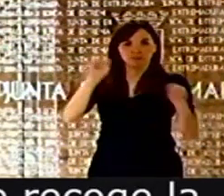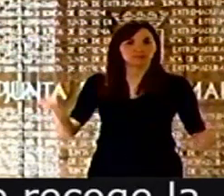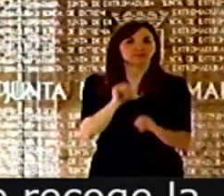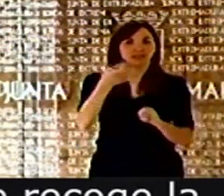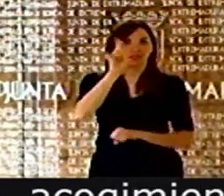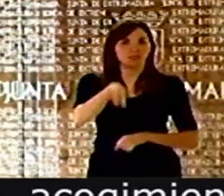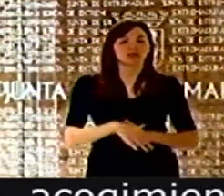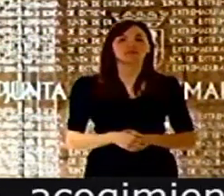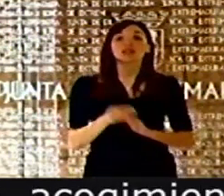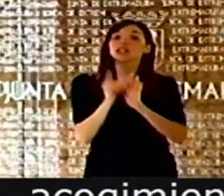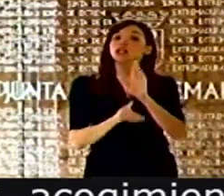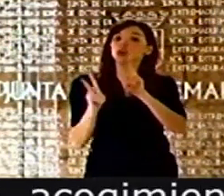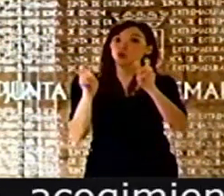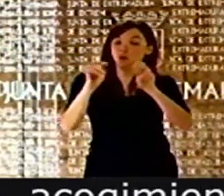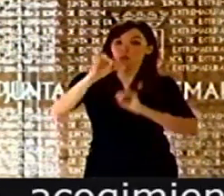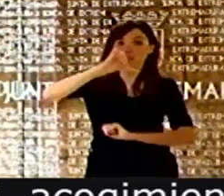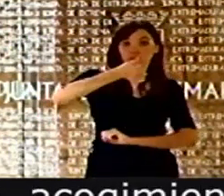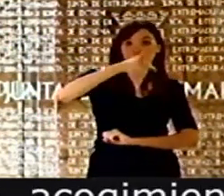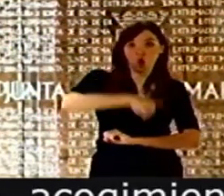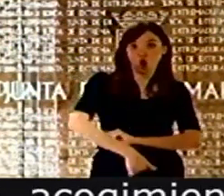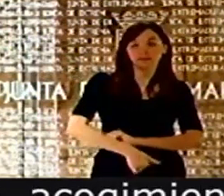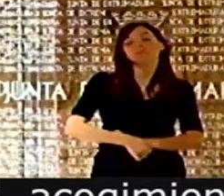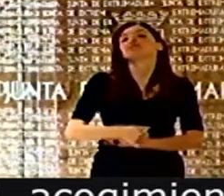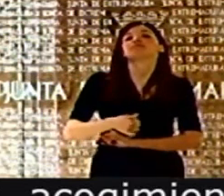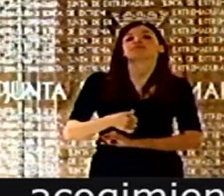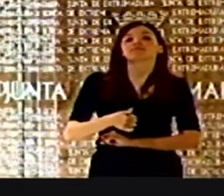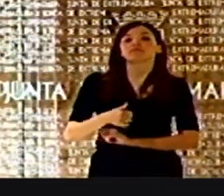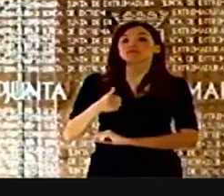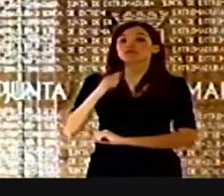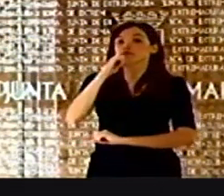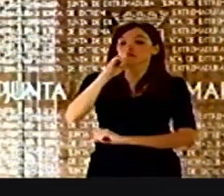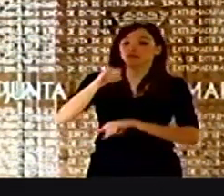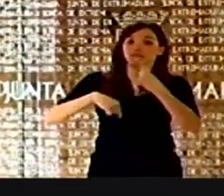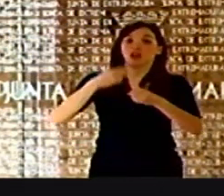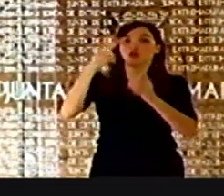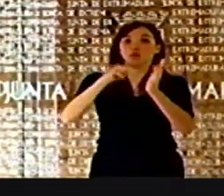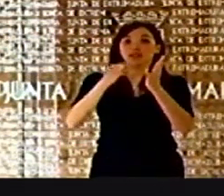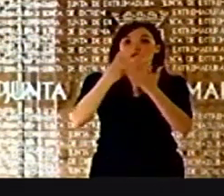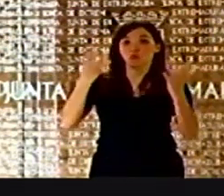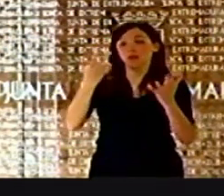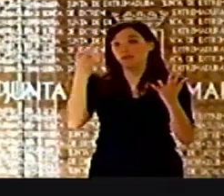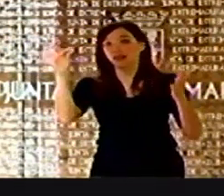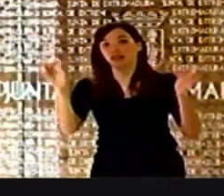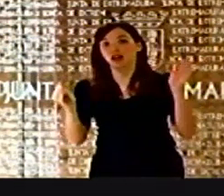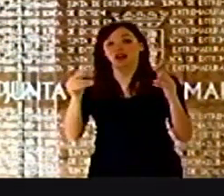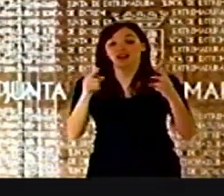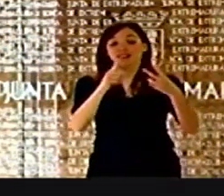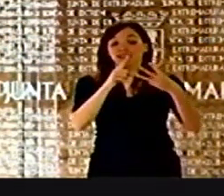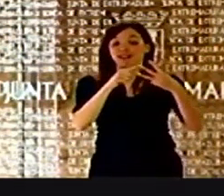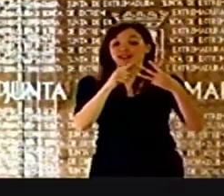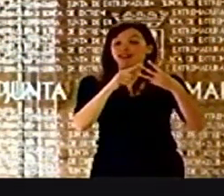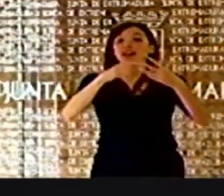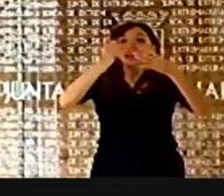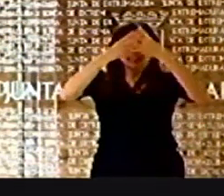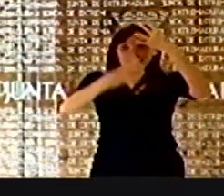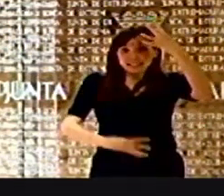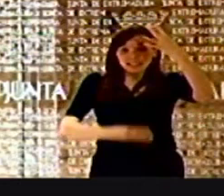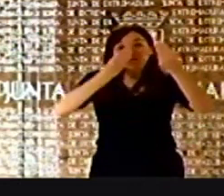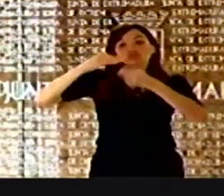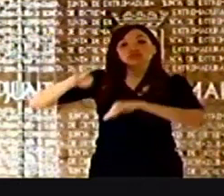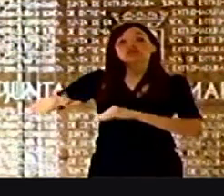interinos que aprueba hoy el Consejo de Gobierno se aplicarán en el curso 19-20 y las listas supletorias serán las resultantes del proceso